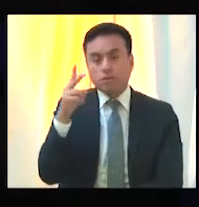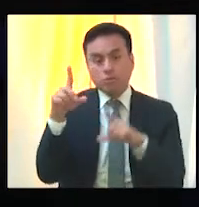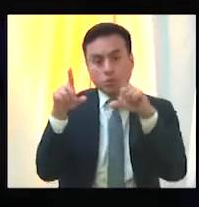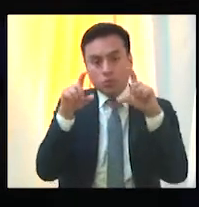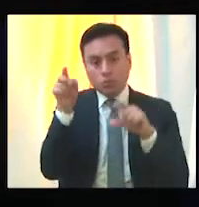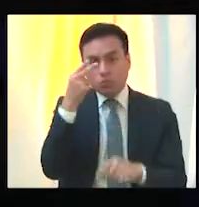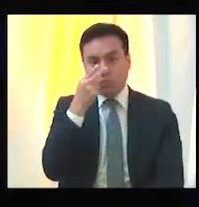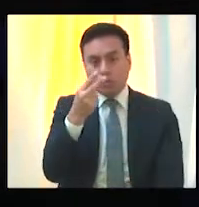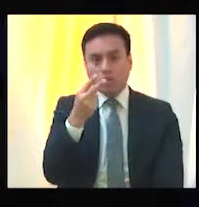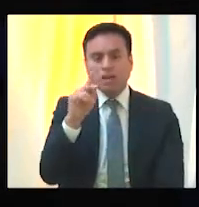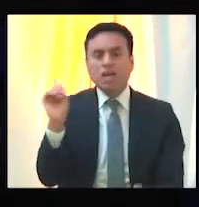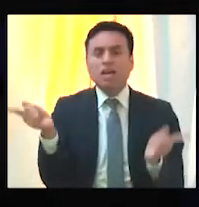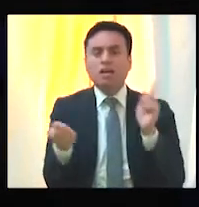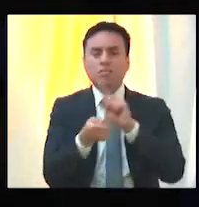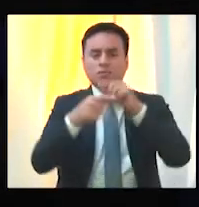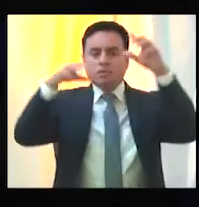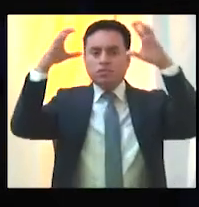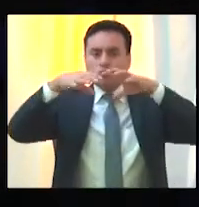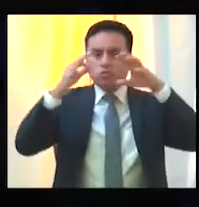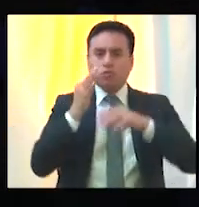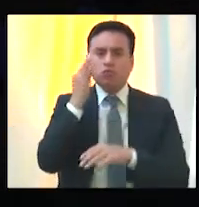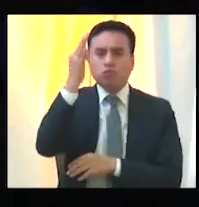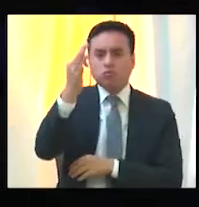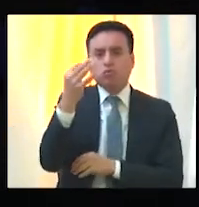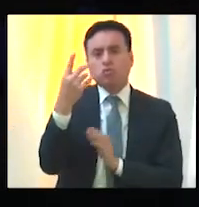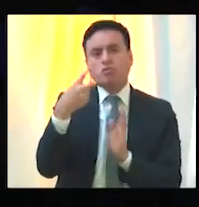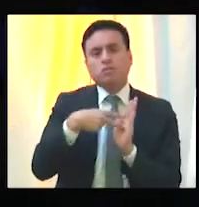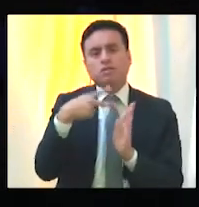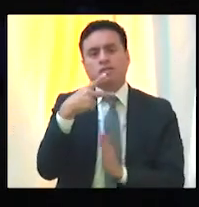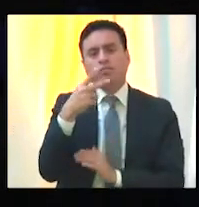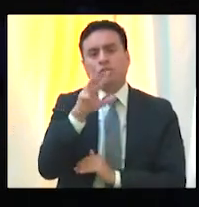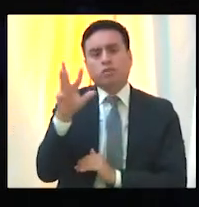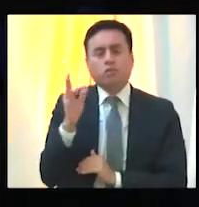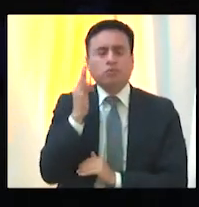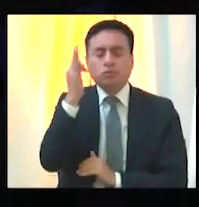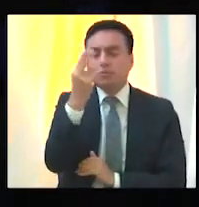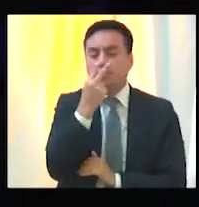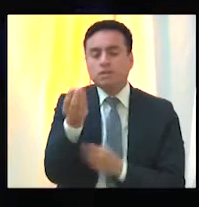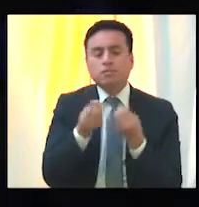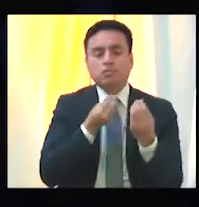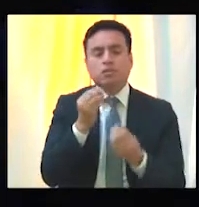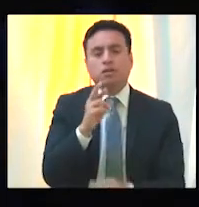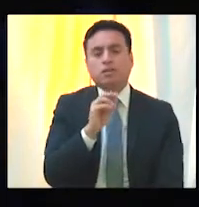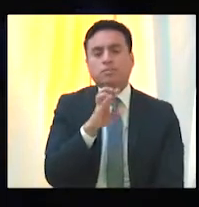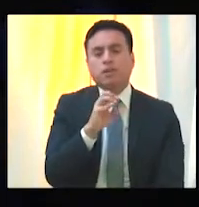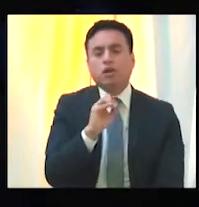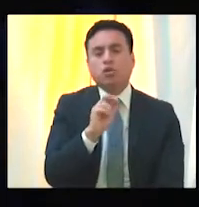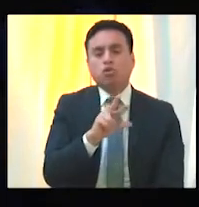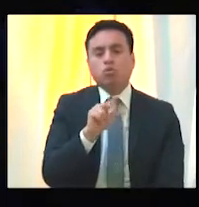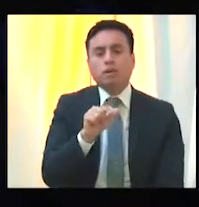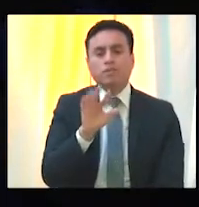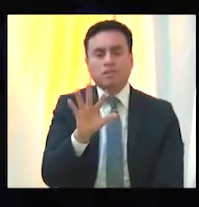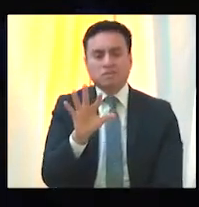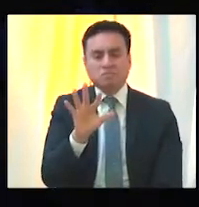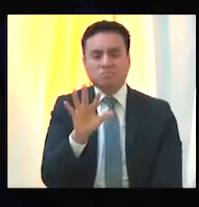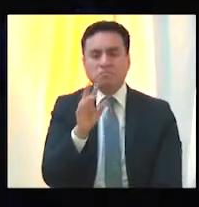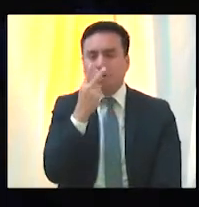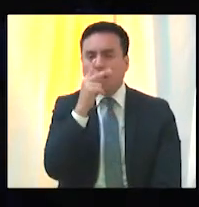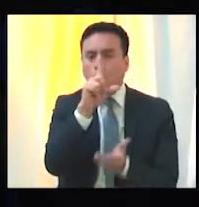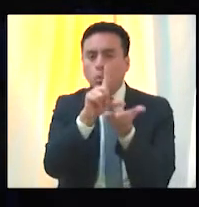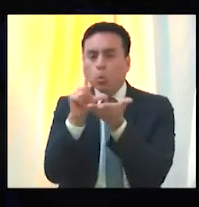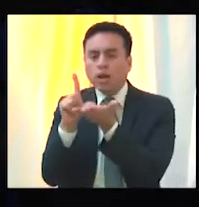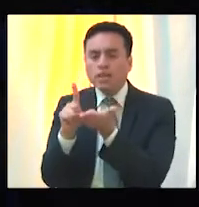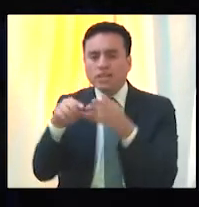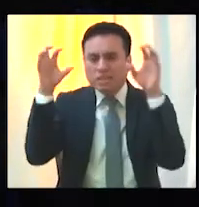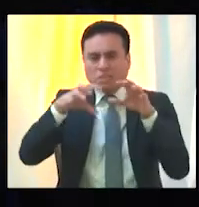muestra precisamente cómo varía la precipitación hacia fines de siglo, nuevamente bajo este mismo escenario, el RCP 8.5, y ustedes ven que hay algunos lugares que